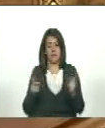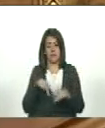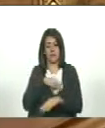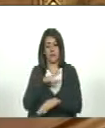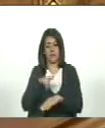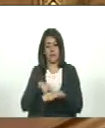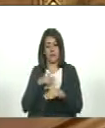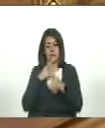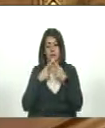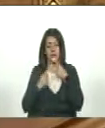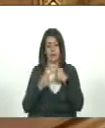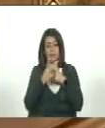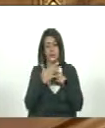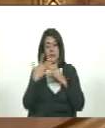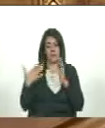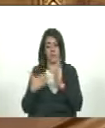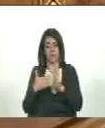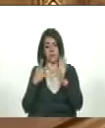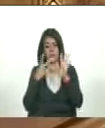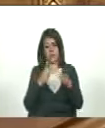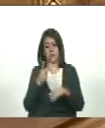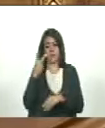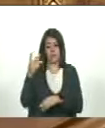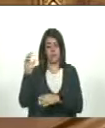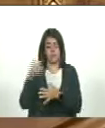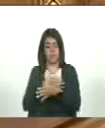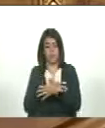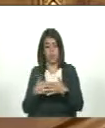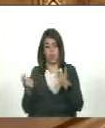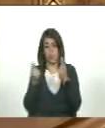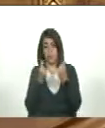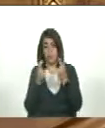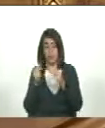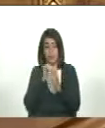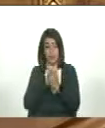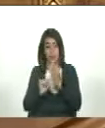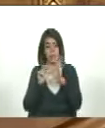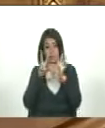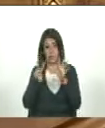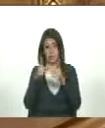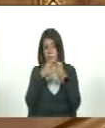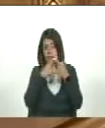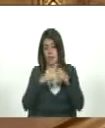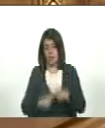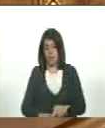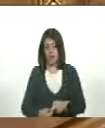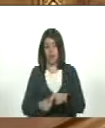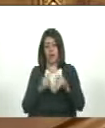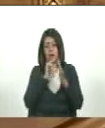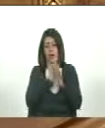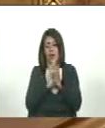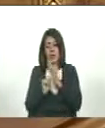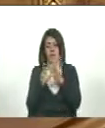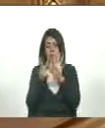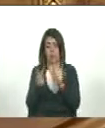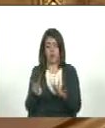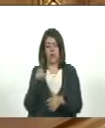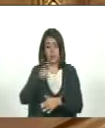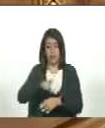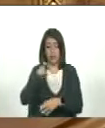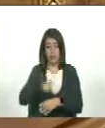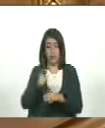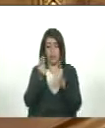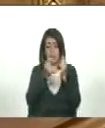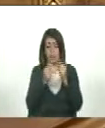mencionado anteriormente, 25.720 millones de bolívares. Artículo 7, refinanciamiento, y artículo 8, las necesidades de